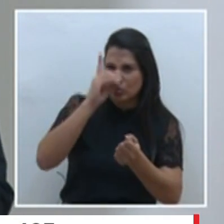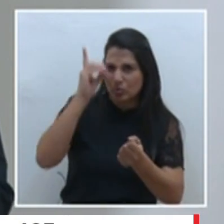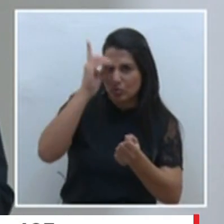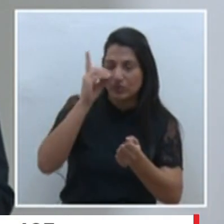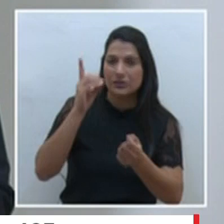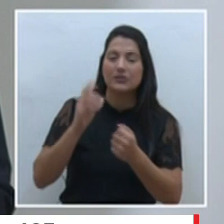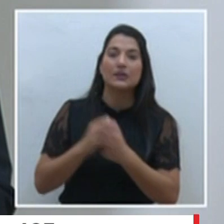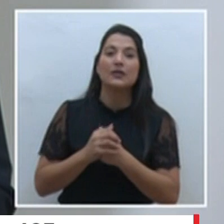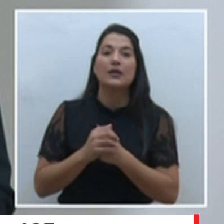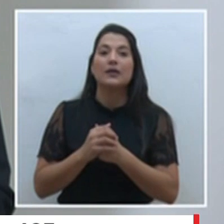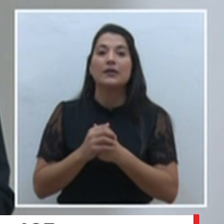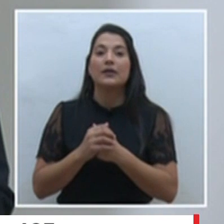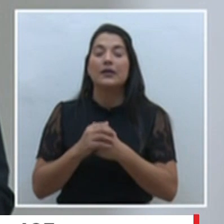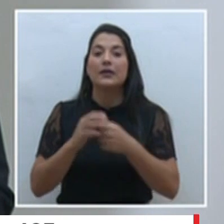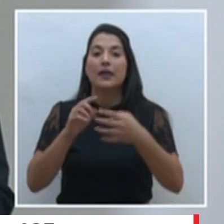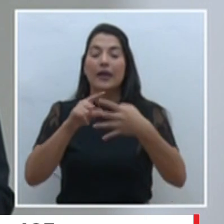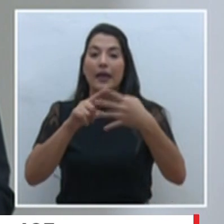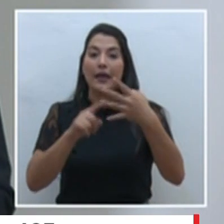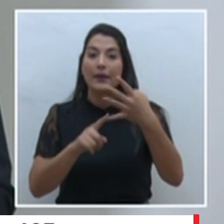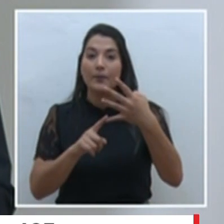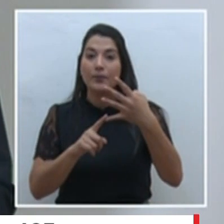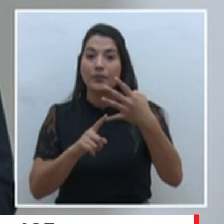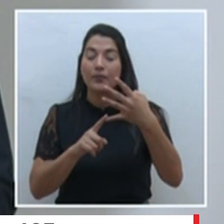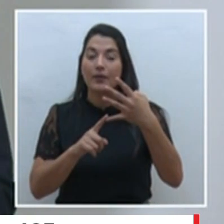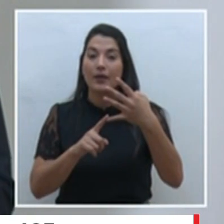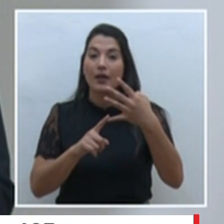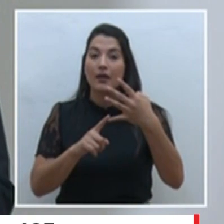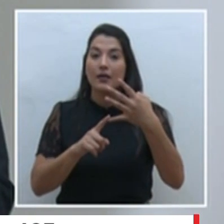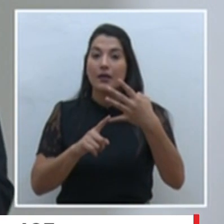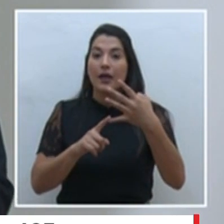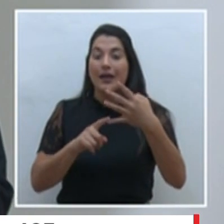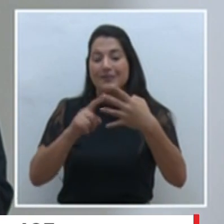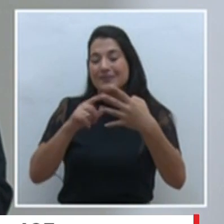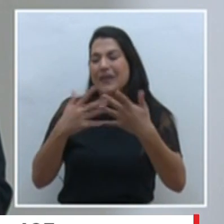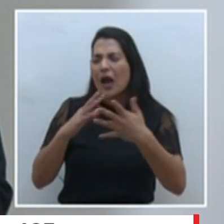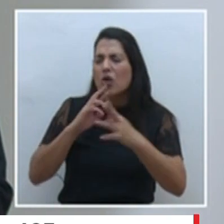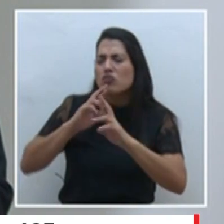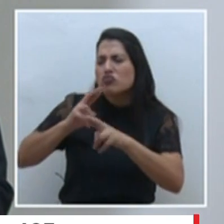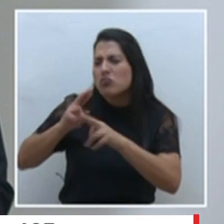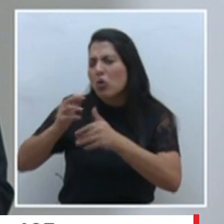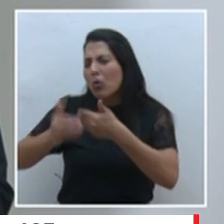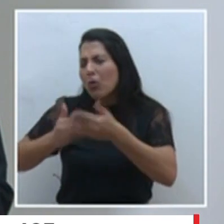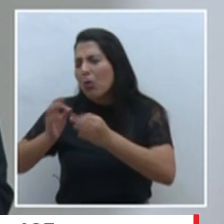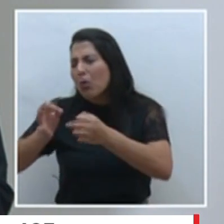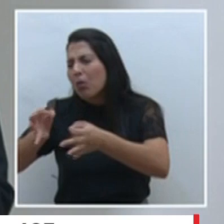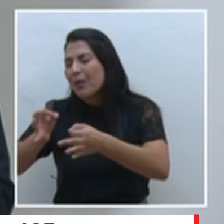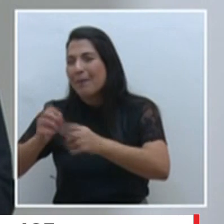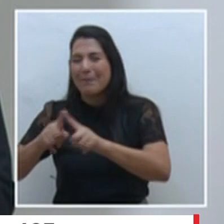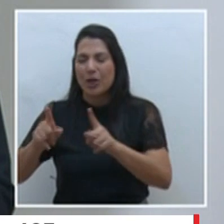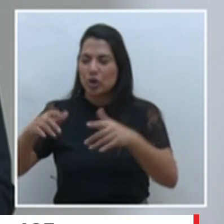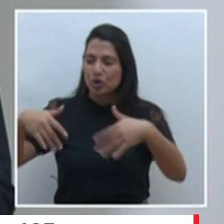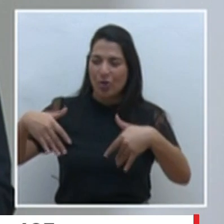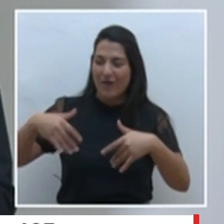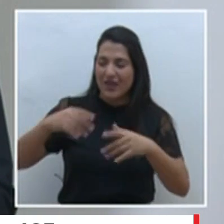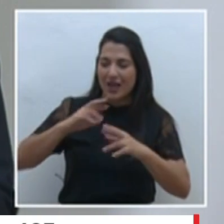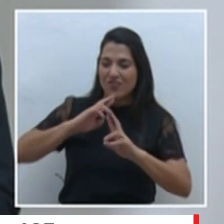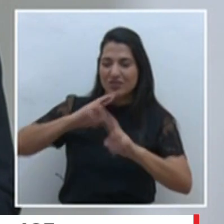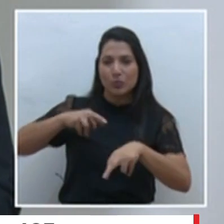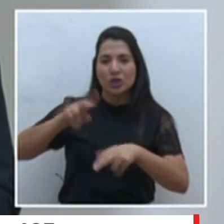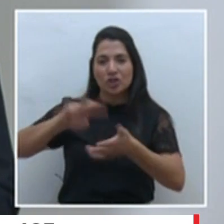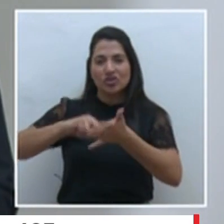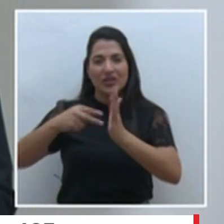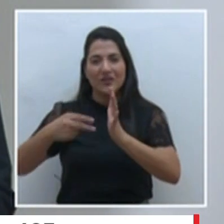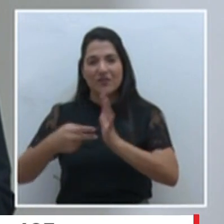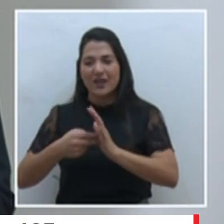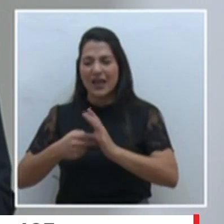duro que venga a decirnos que esta es una terapia que va a funcionar en todos los pacientes. De estos 4 a los que